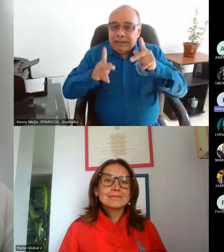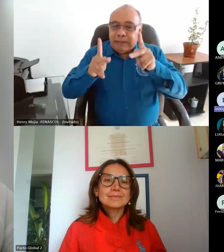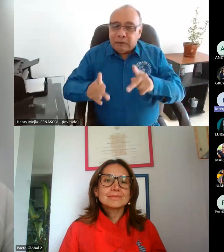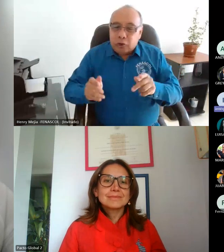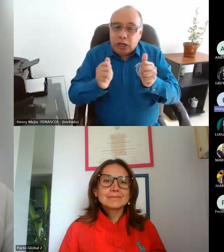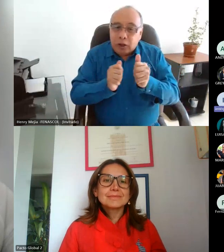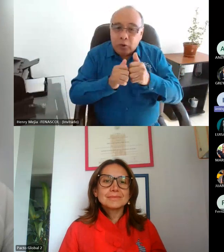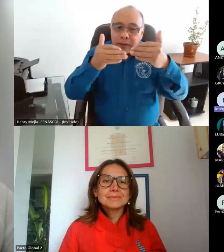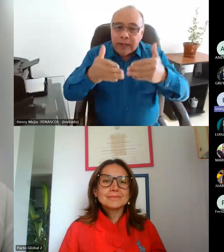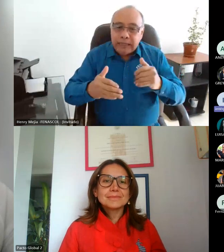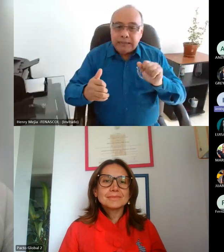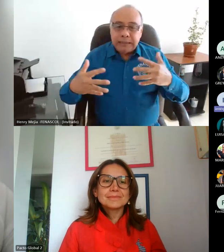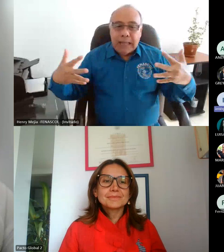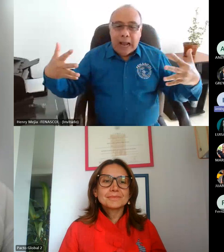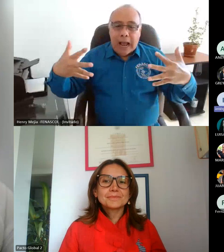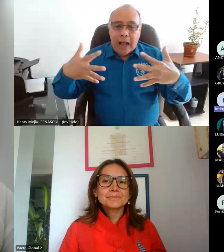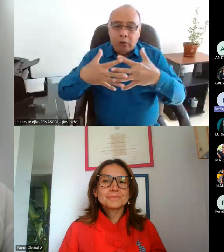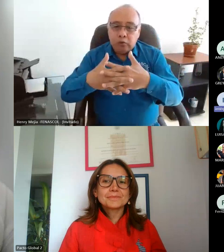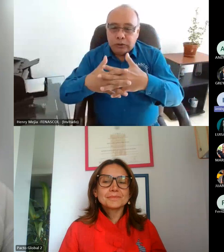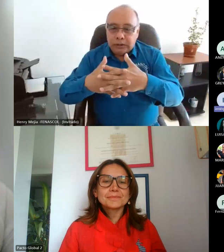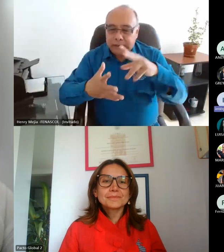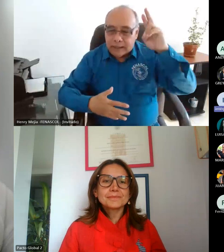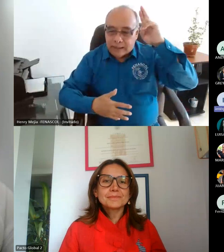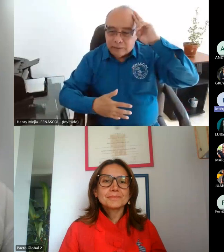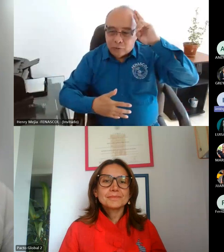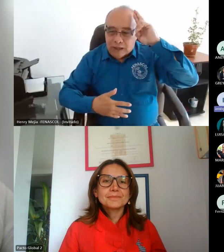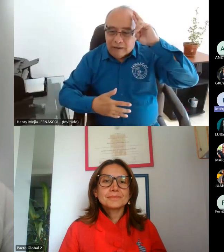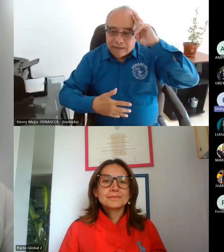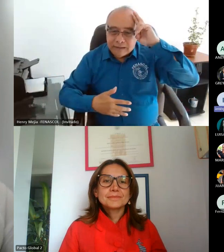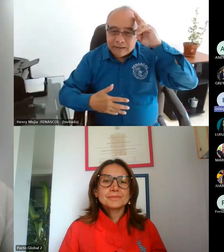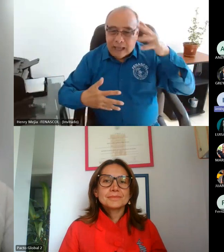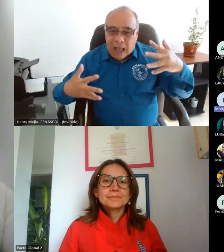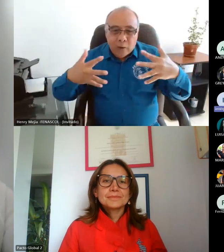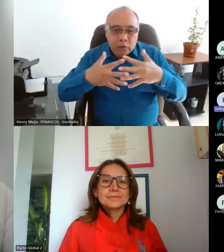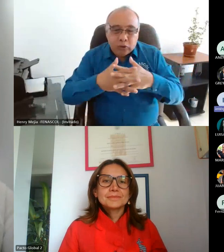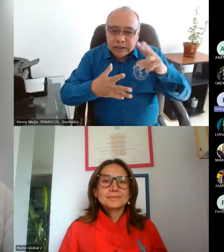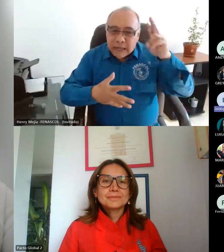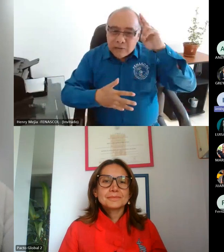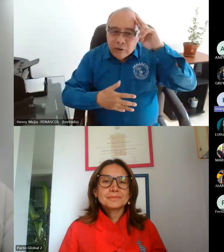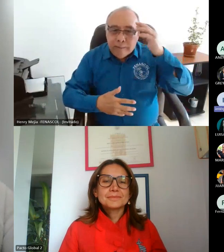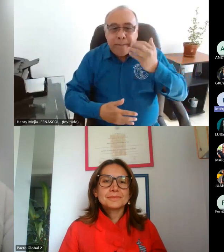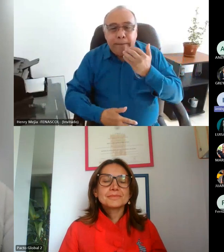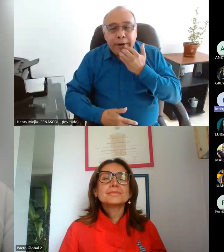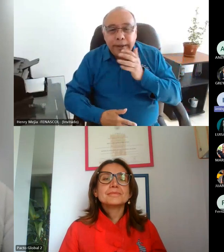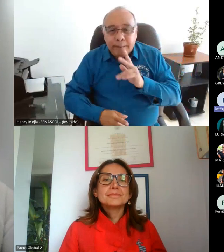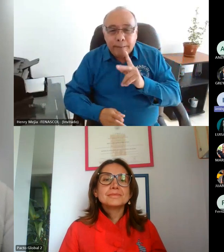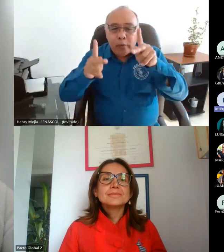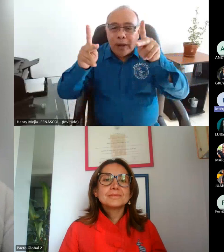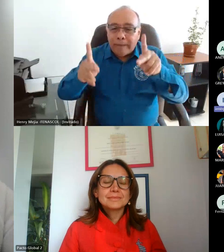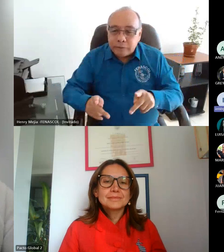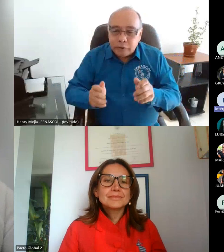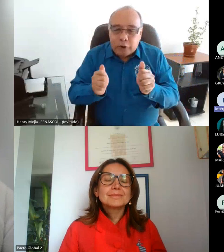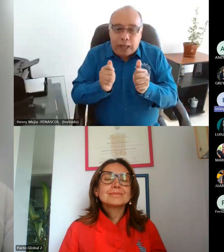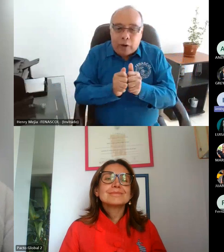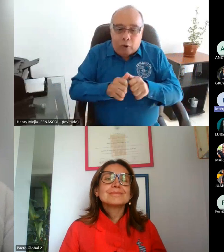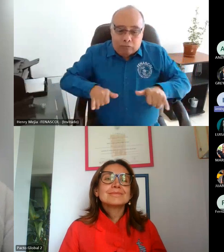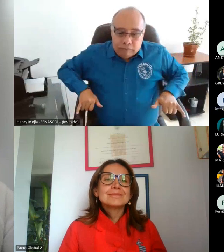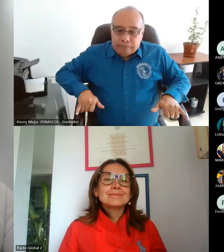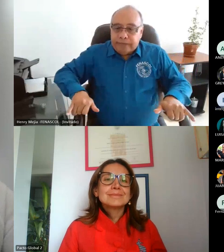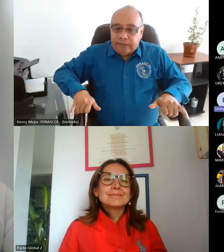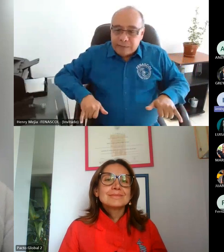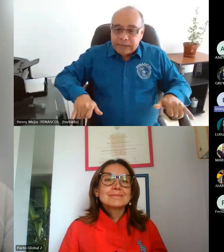iguales somos personas personas con discapacidad que necesitamos por supuesto ajustes razonables claro por